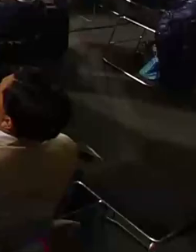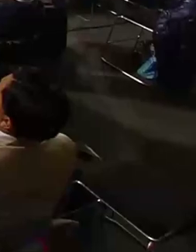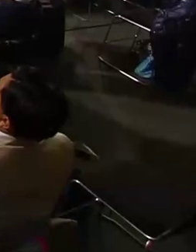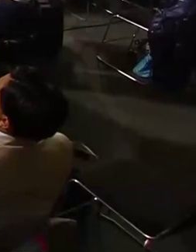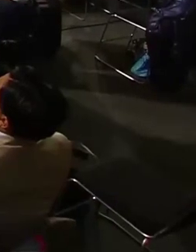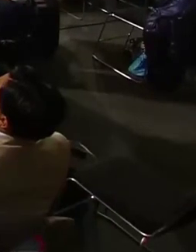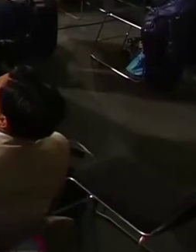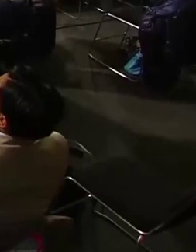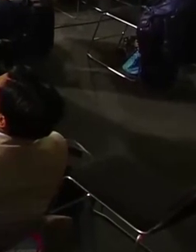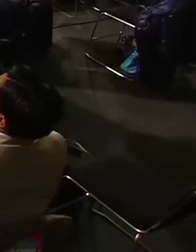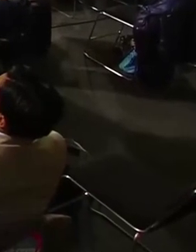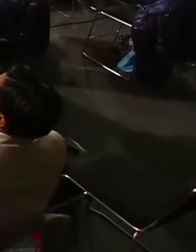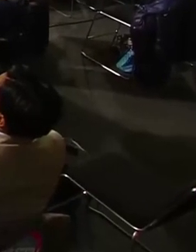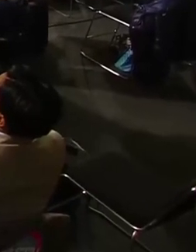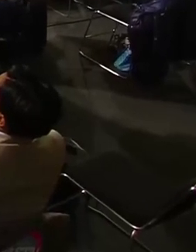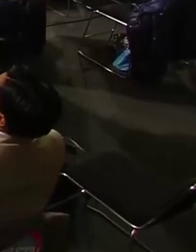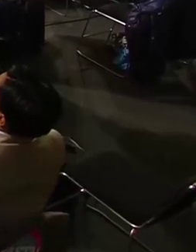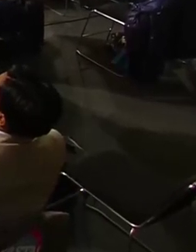day.